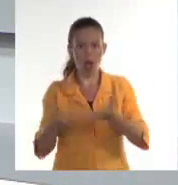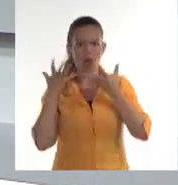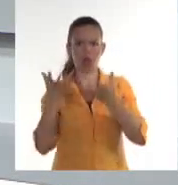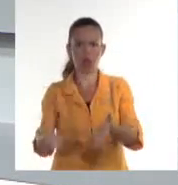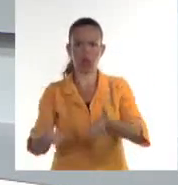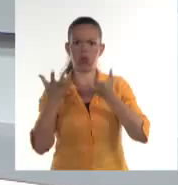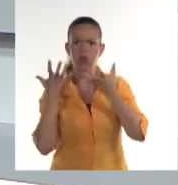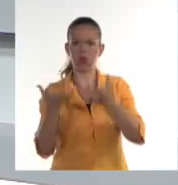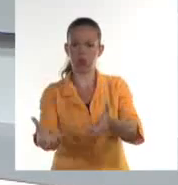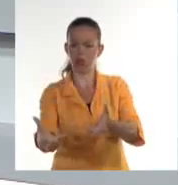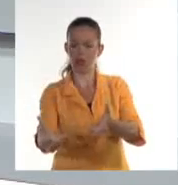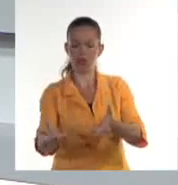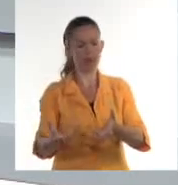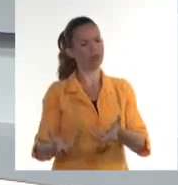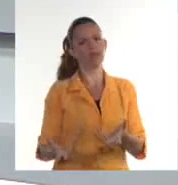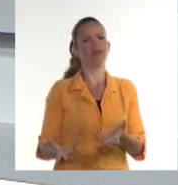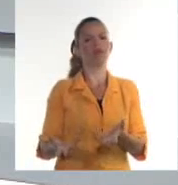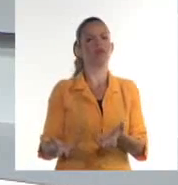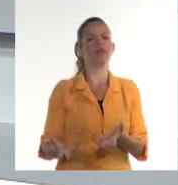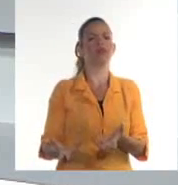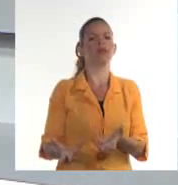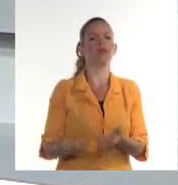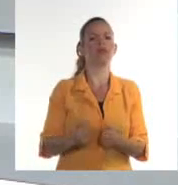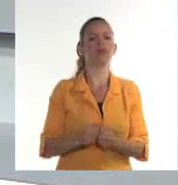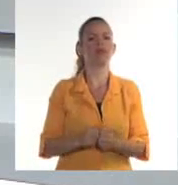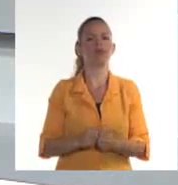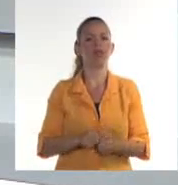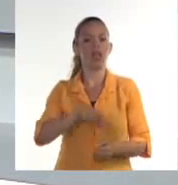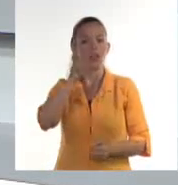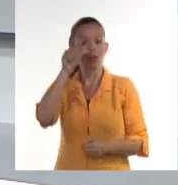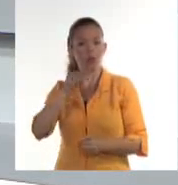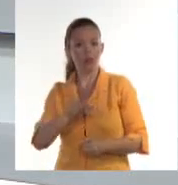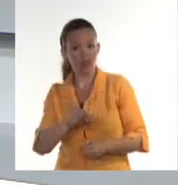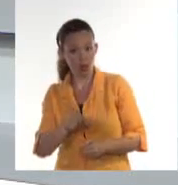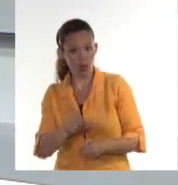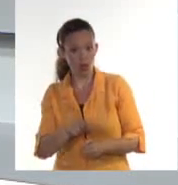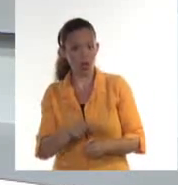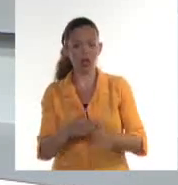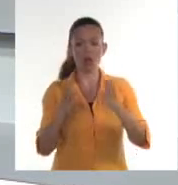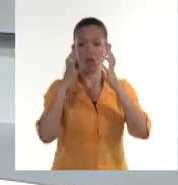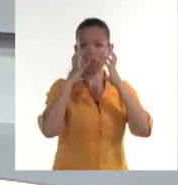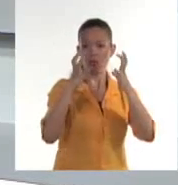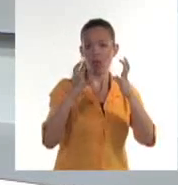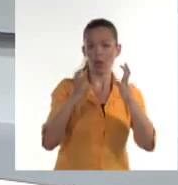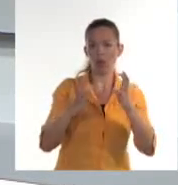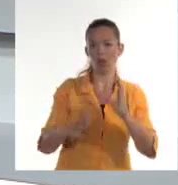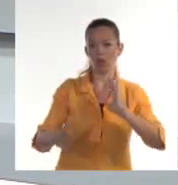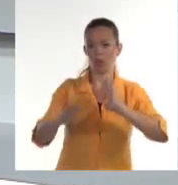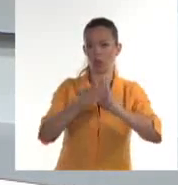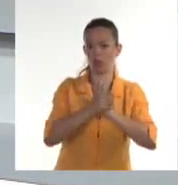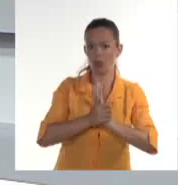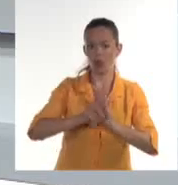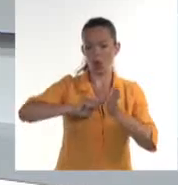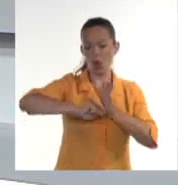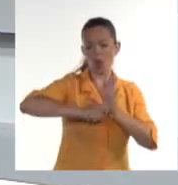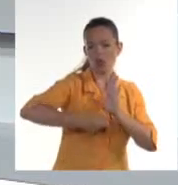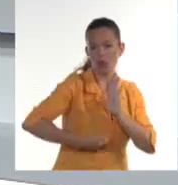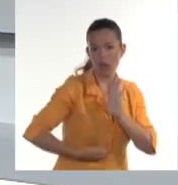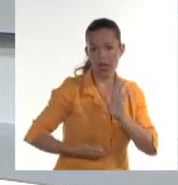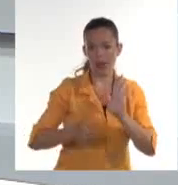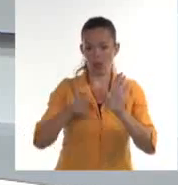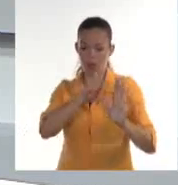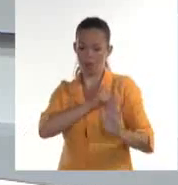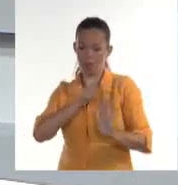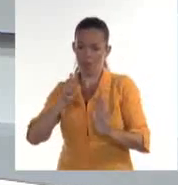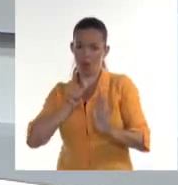indudablemente. Fueron mercenarios los que mataron a Moïse, colombianos bien conectados con contratistas privados estadounidenses. Las